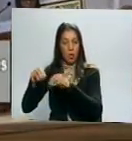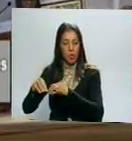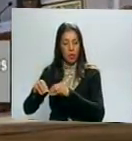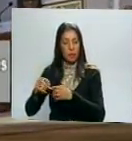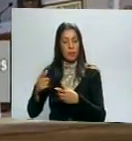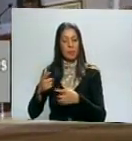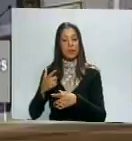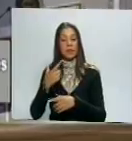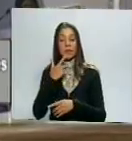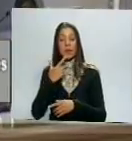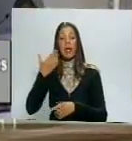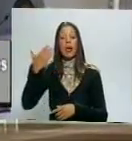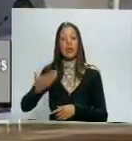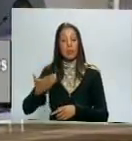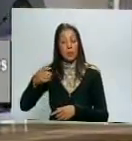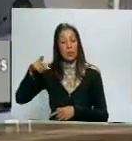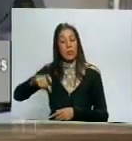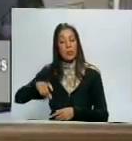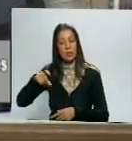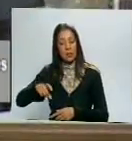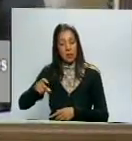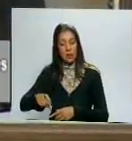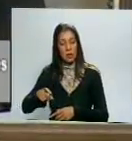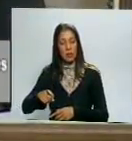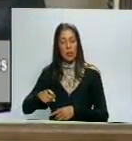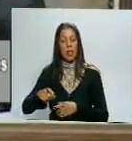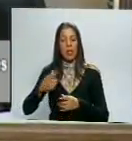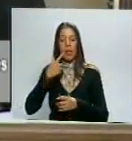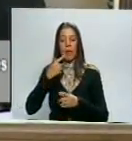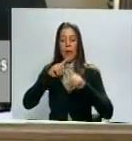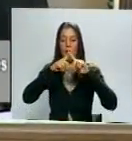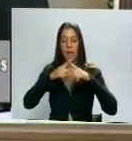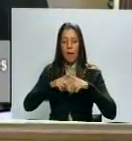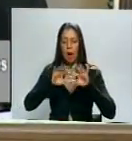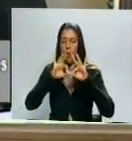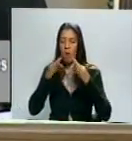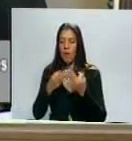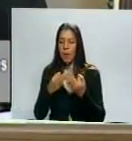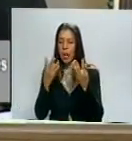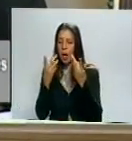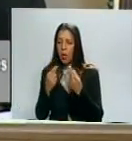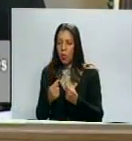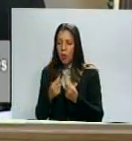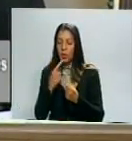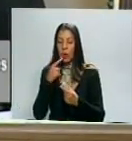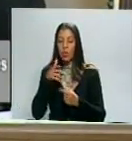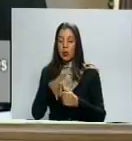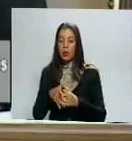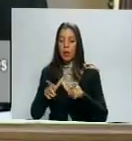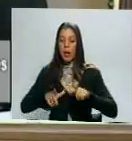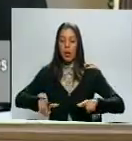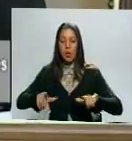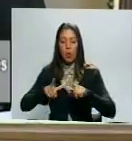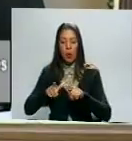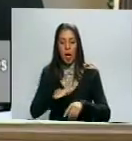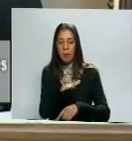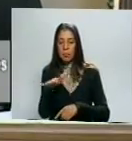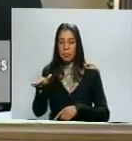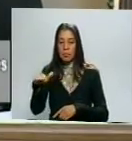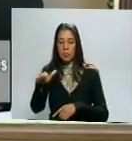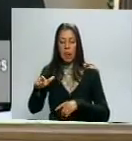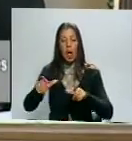efecto, será imprescindible contar con el censo de las familias, la fijación de las rutas, los puntos